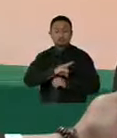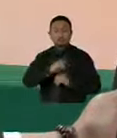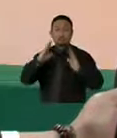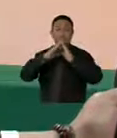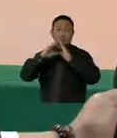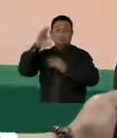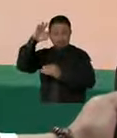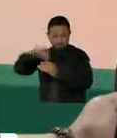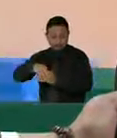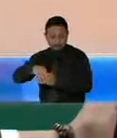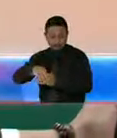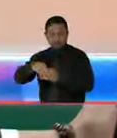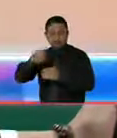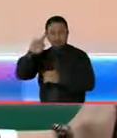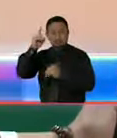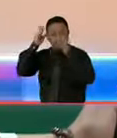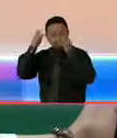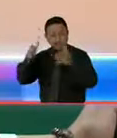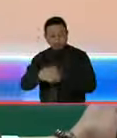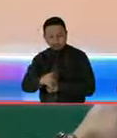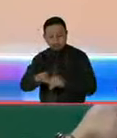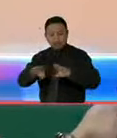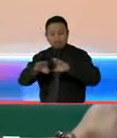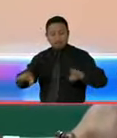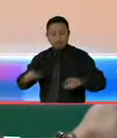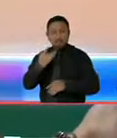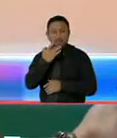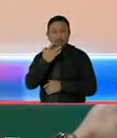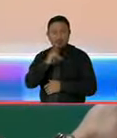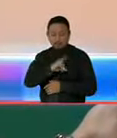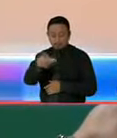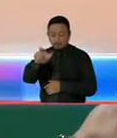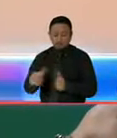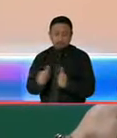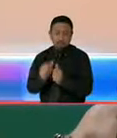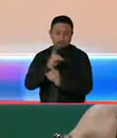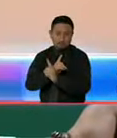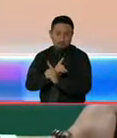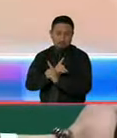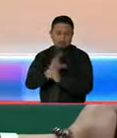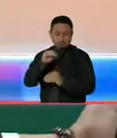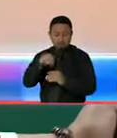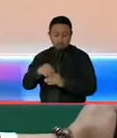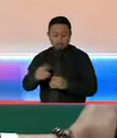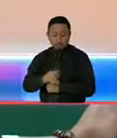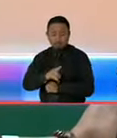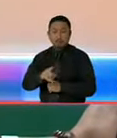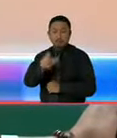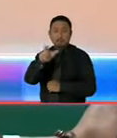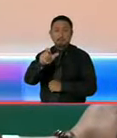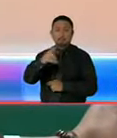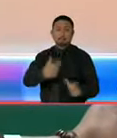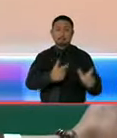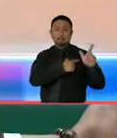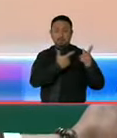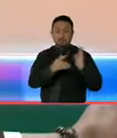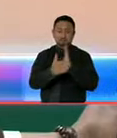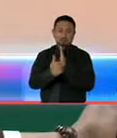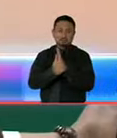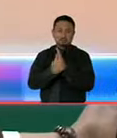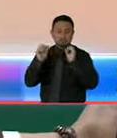casa, atención preferente, la mesa de atención preferente que ponemos en los recintos, la capacitación a las Fuerzas Armadas,